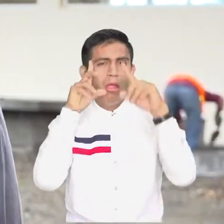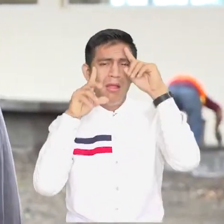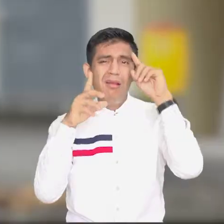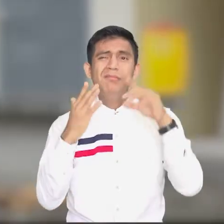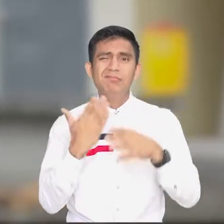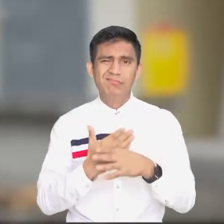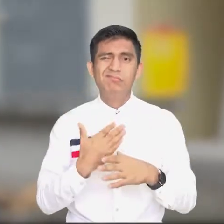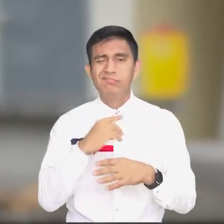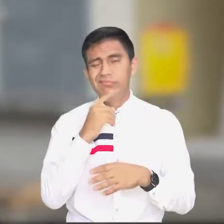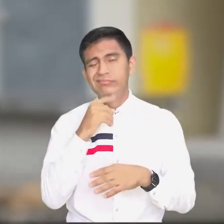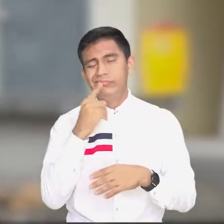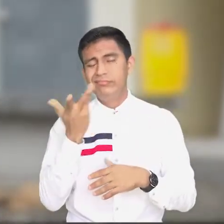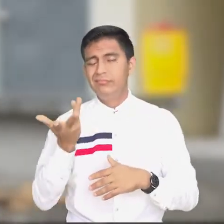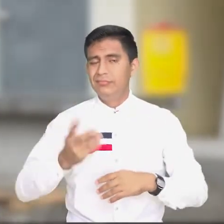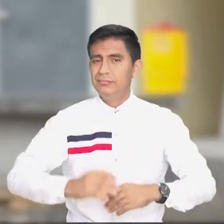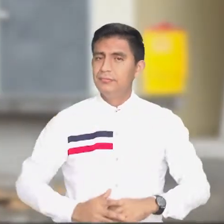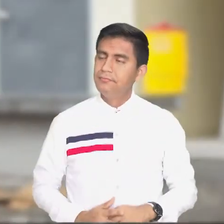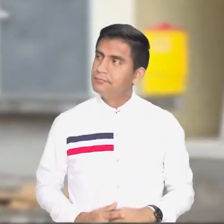tarde.